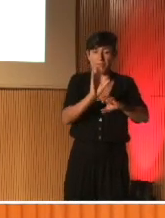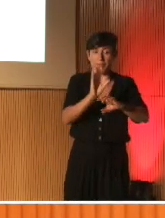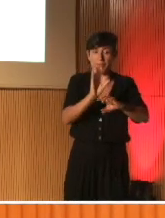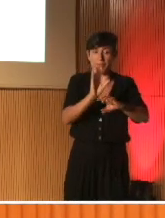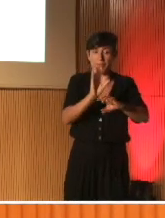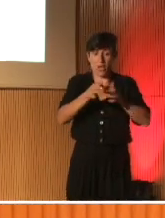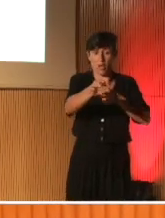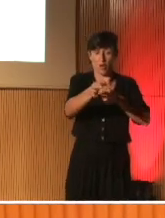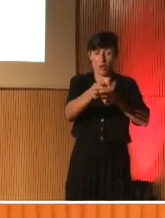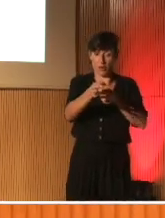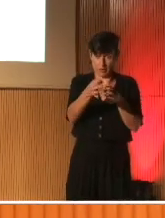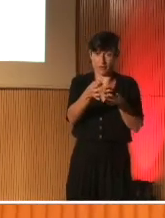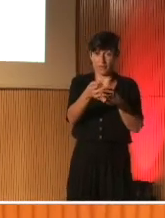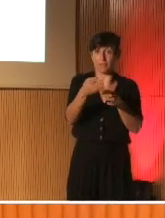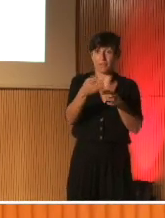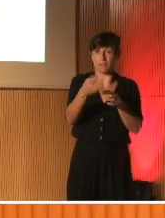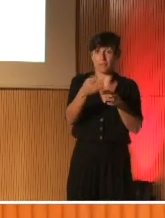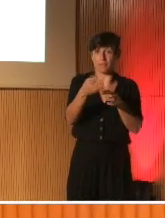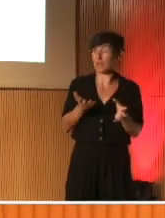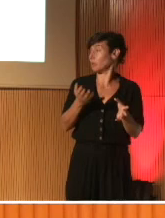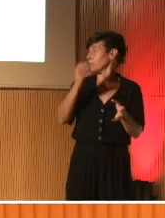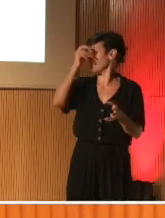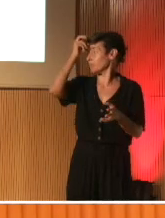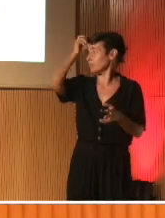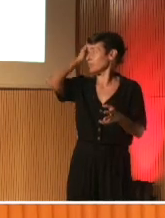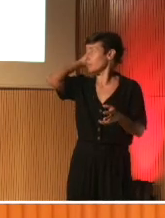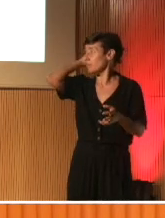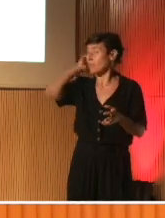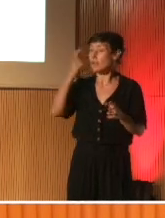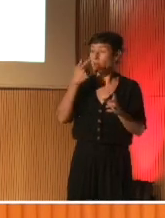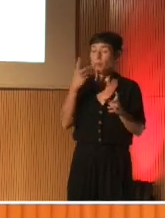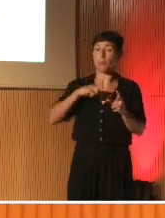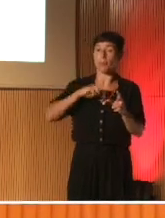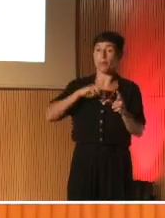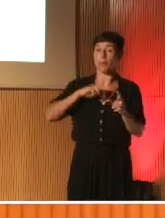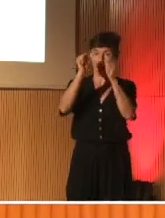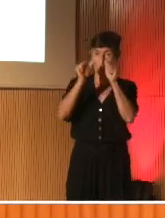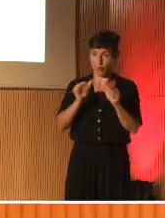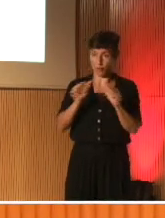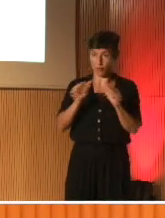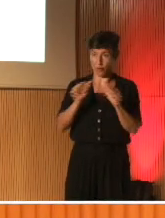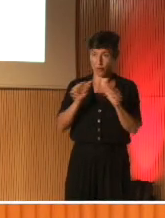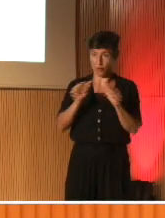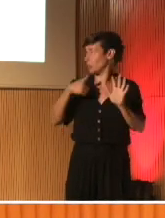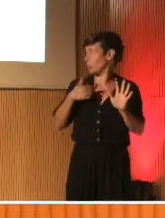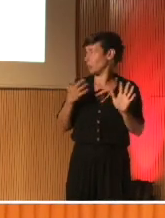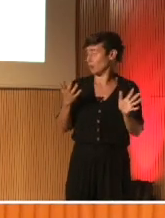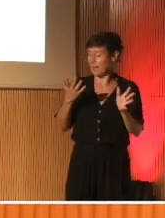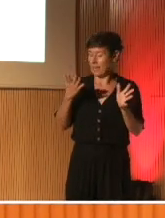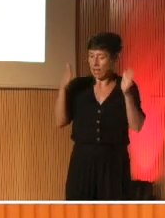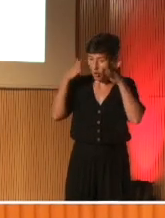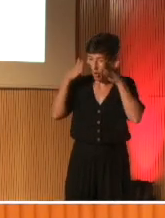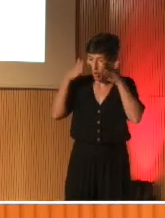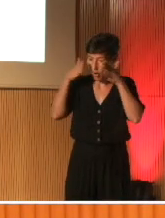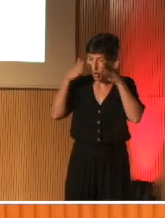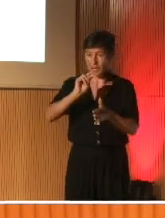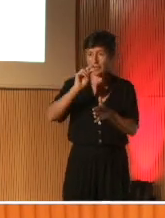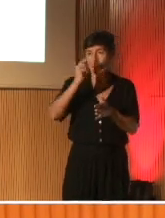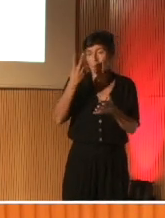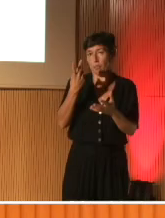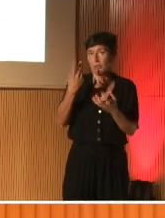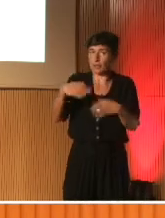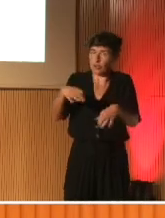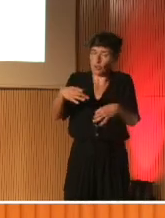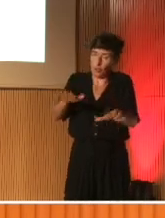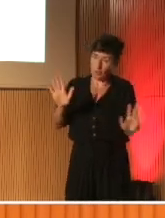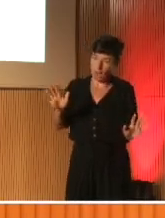orden de llenado del que os hablé antes y ahí me voy a centrar en dos formas hay varias más pero voy a centrar en las que son más comunes o tengo yo un